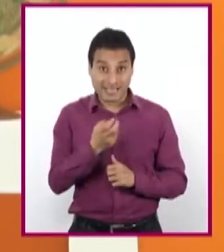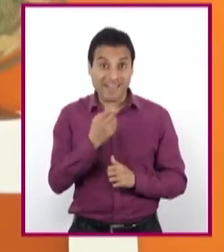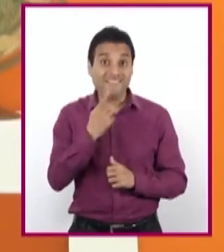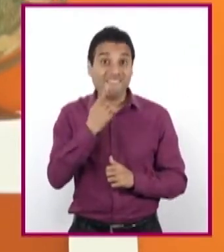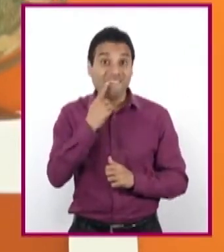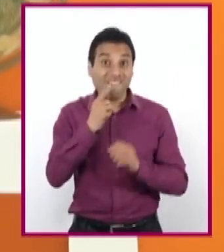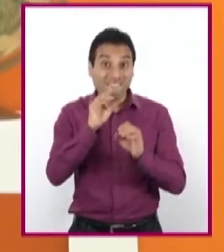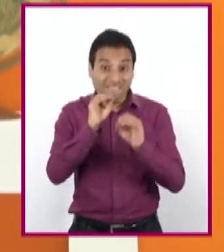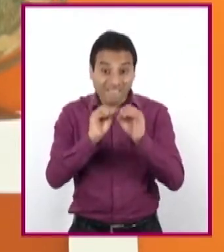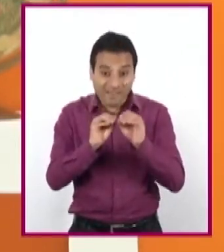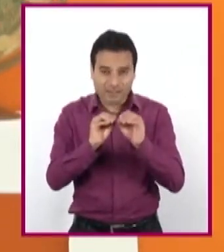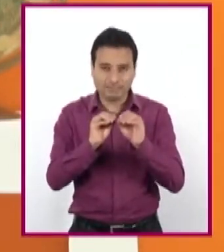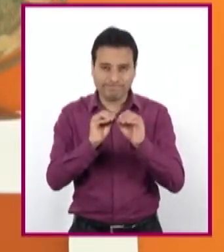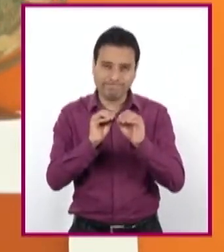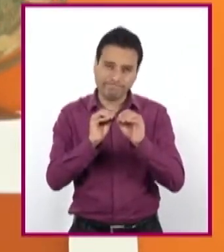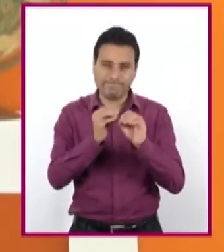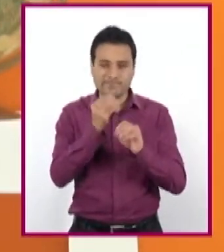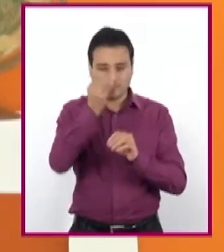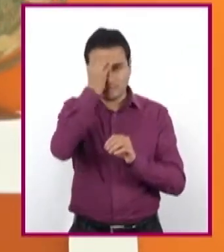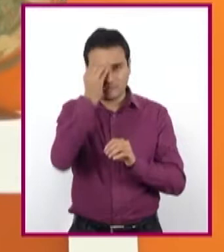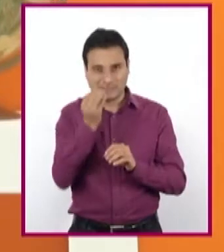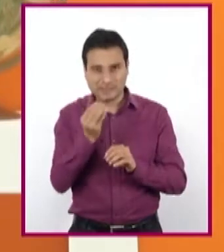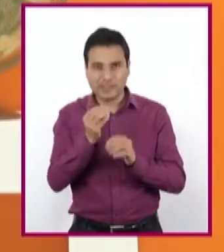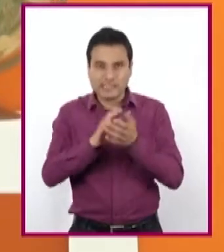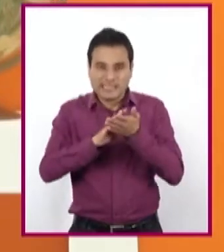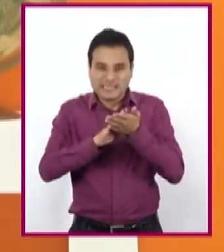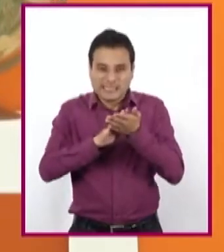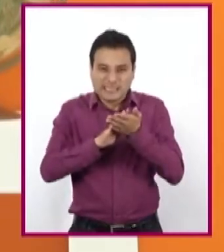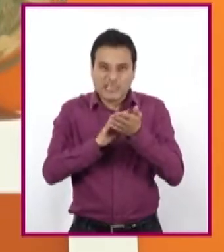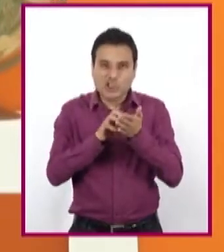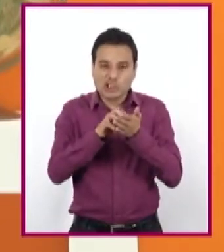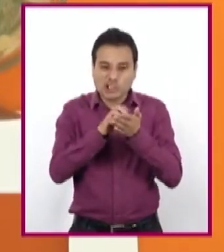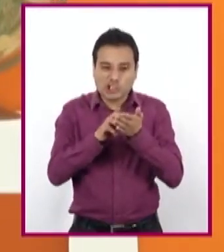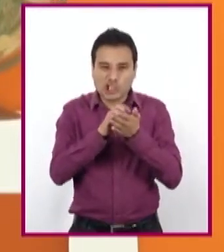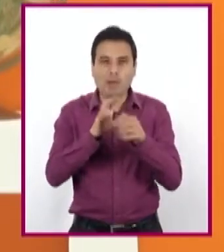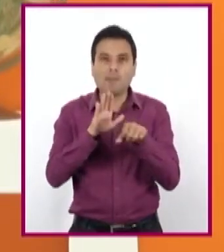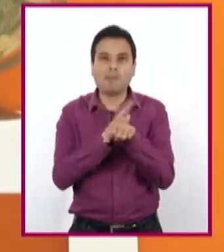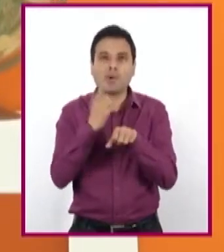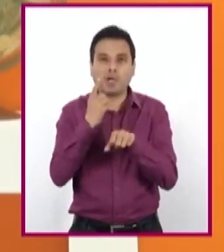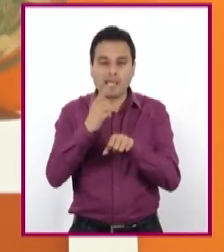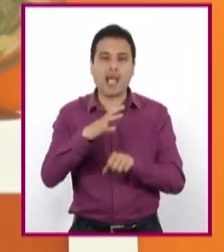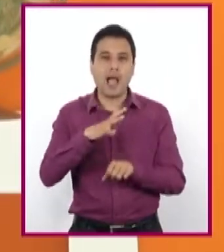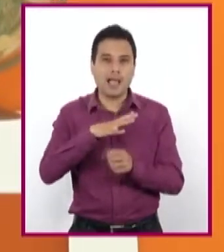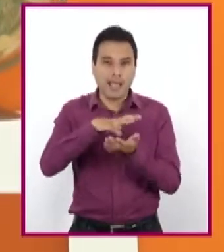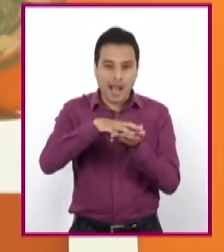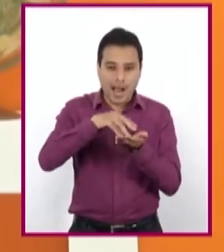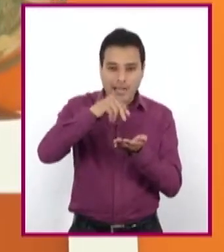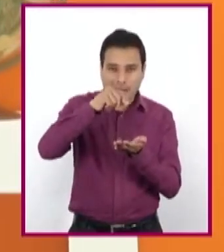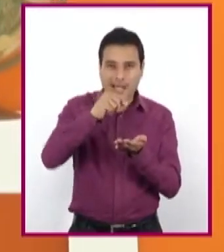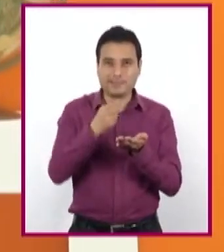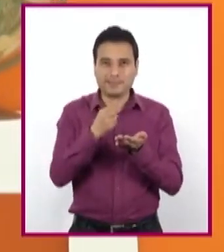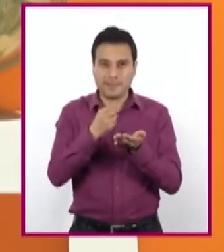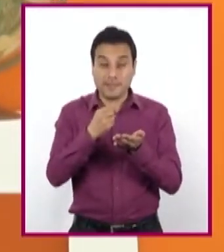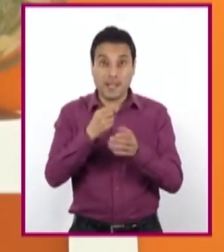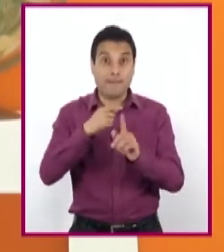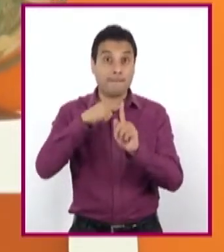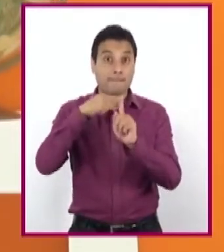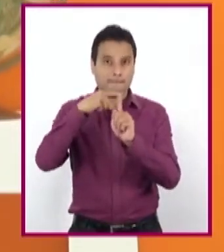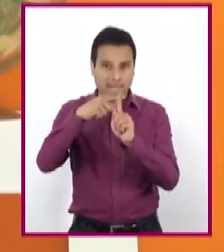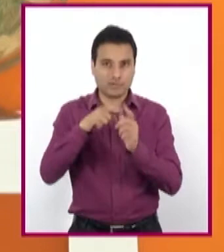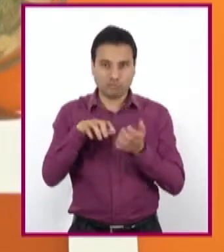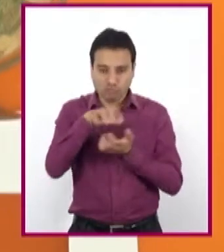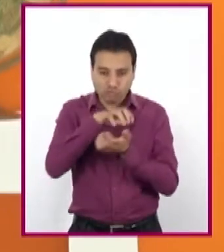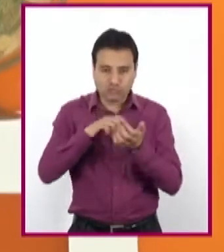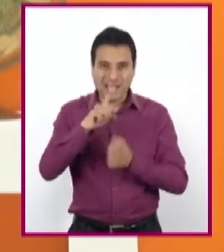aún burdas, de superficie áspera, debido a las arenas gruesas que se mezclaron a las arcillas para hacerlas más